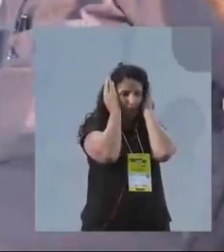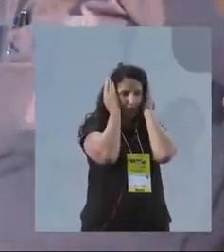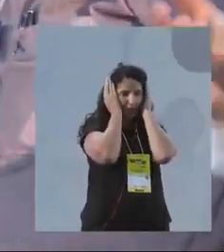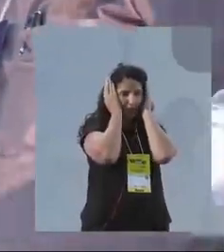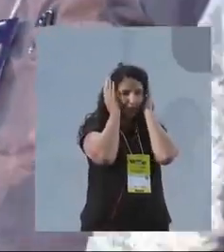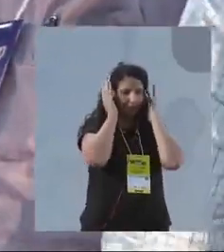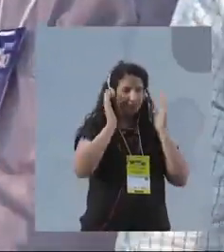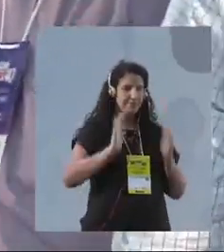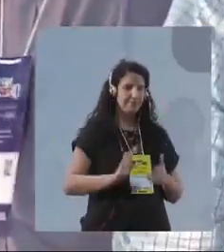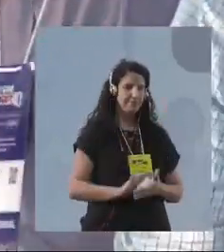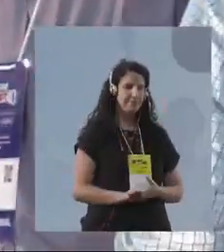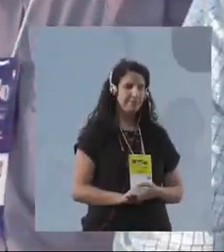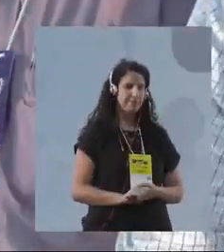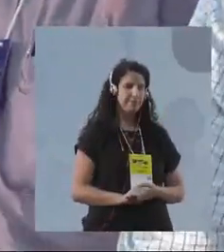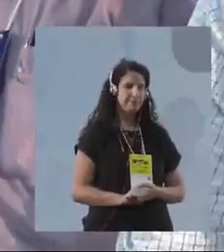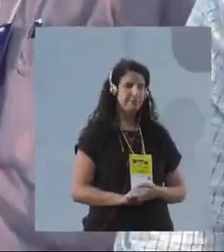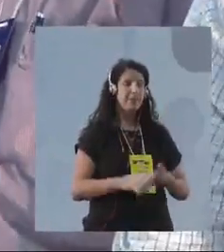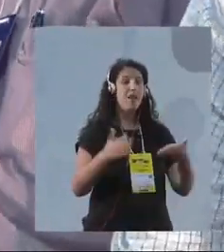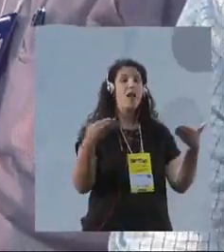Y ahora sí,